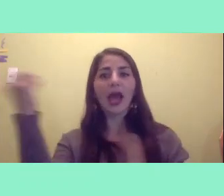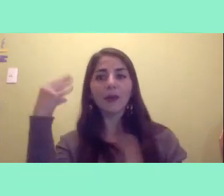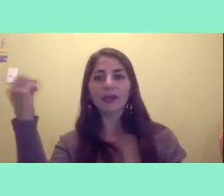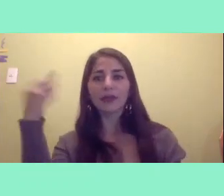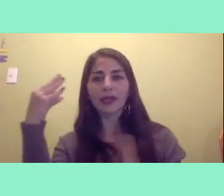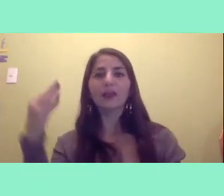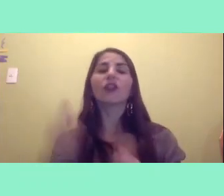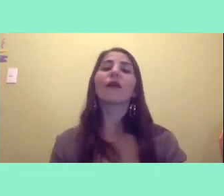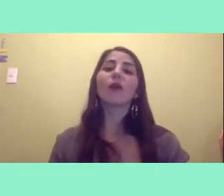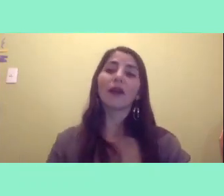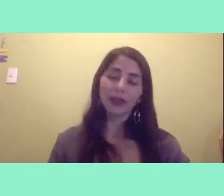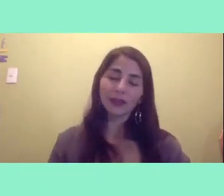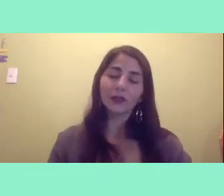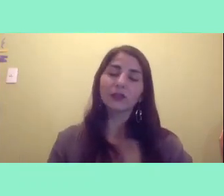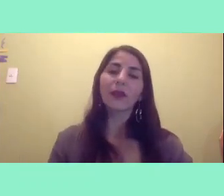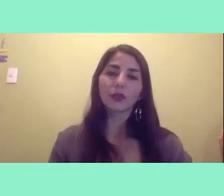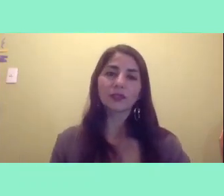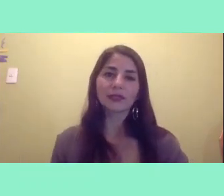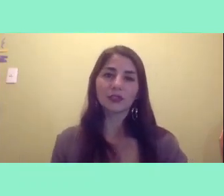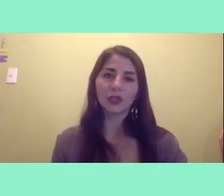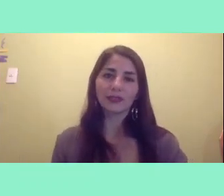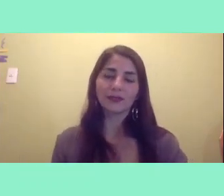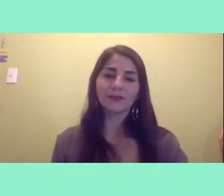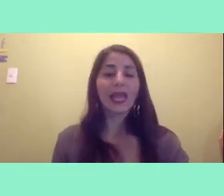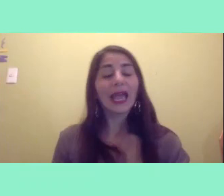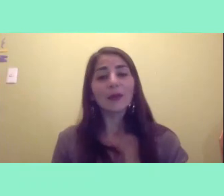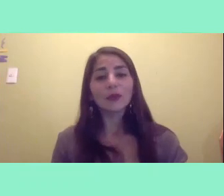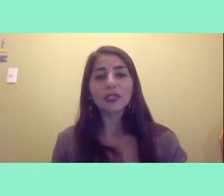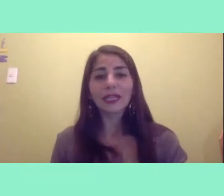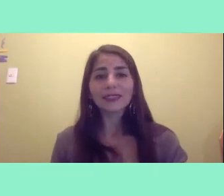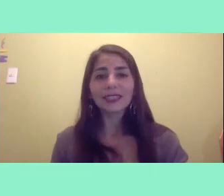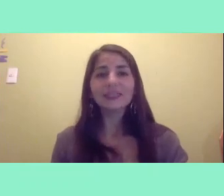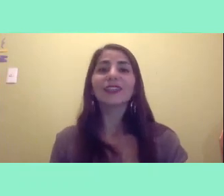enseñar, aprender, lo vamos a ver en nuestras próximas sesiones.